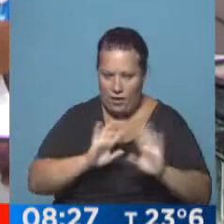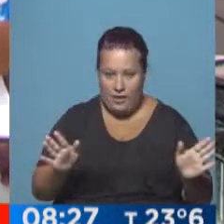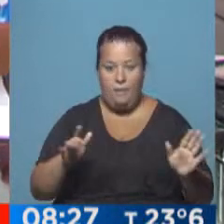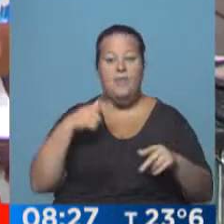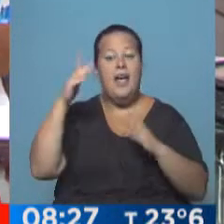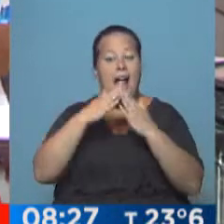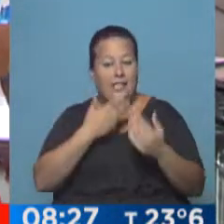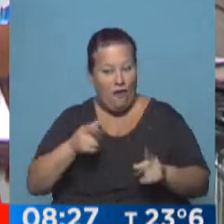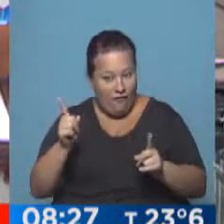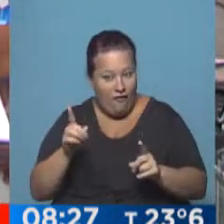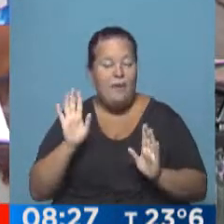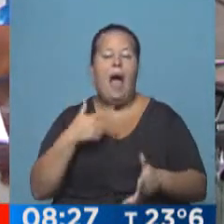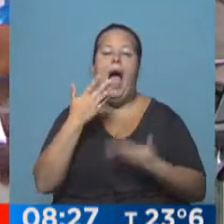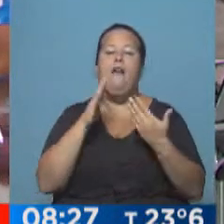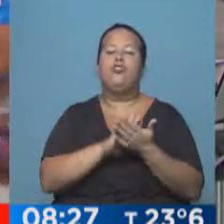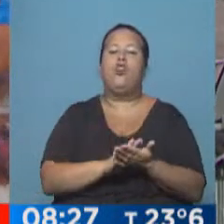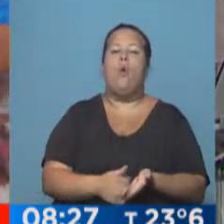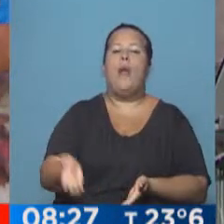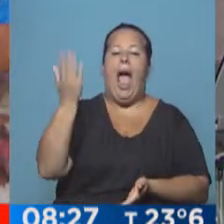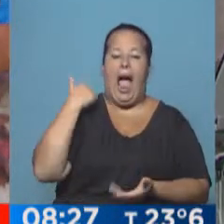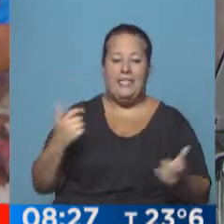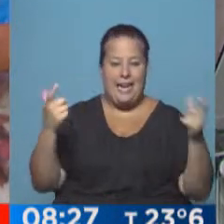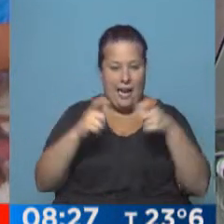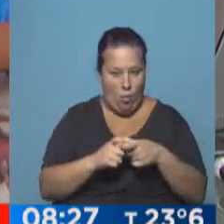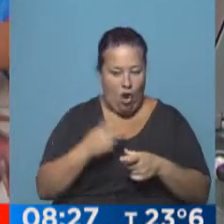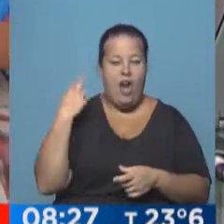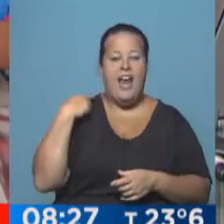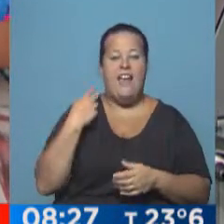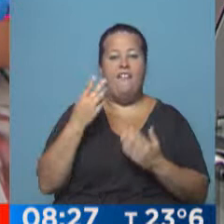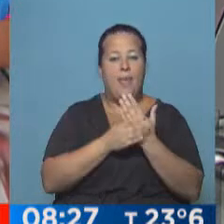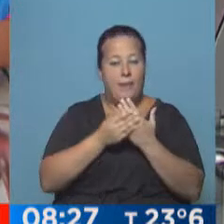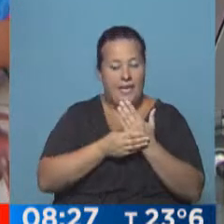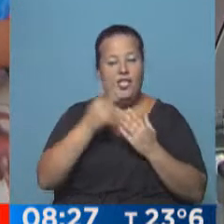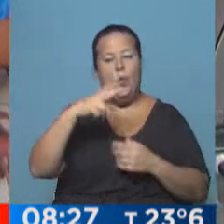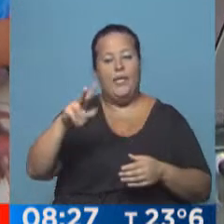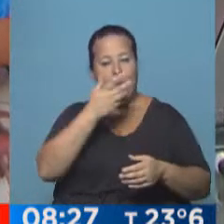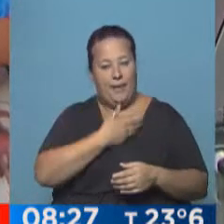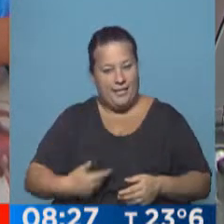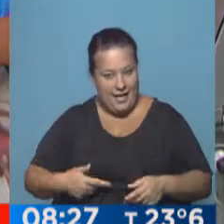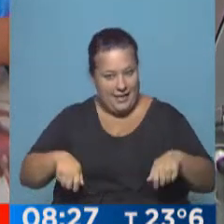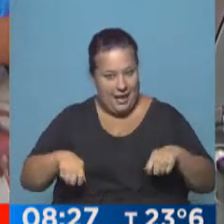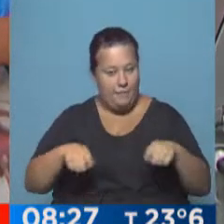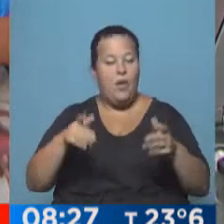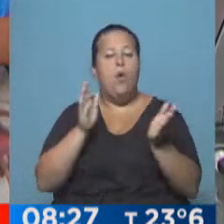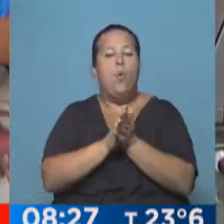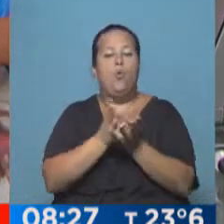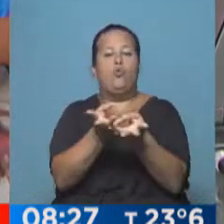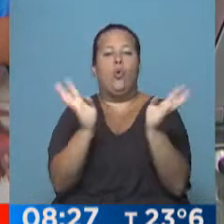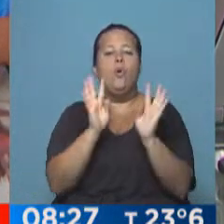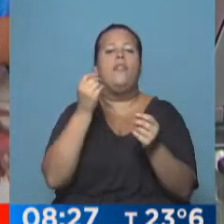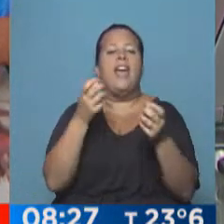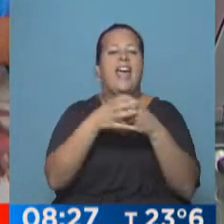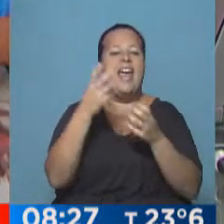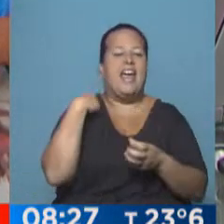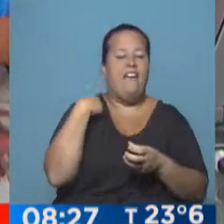Nos quedamos en Casa de Gobierno. Dale. Para hablar de lo que fue la reunión de ayer del jefe de gabinete de la vicepresidenta de la Nación con los referentes,